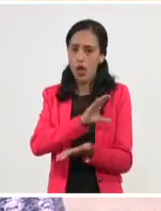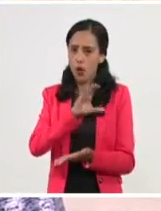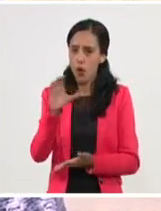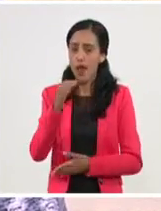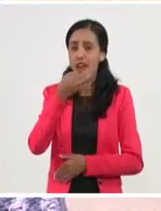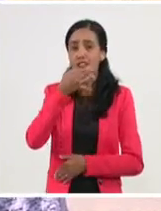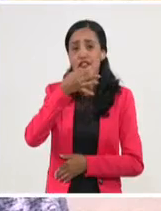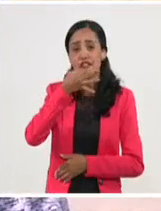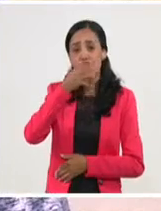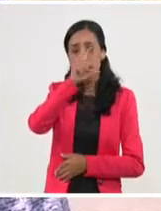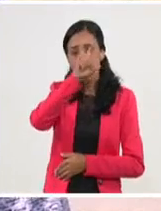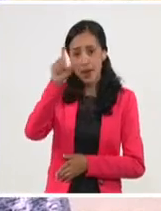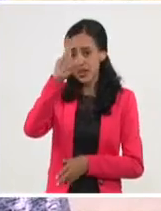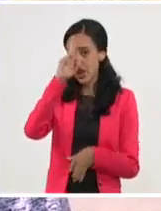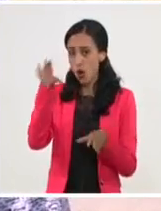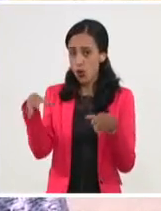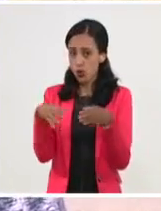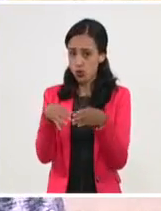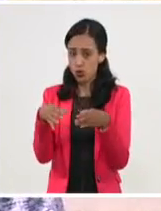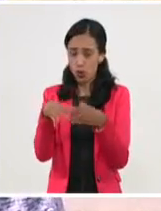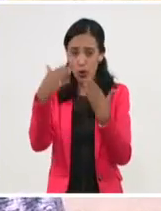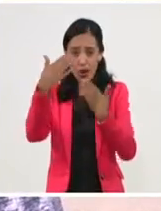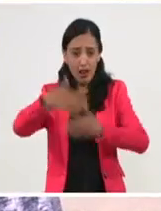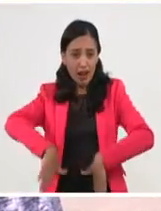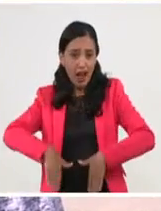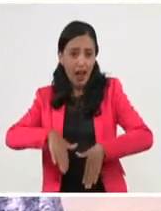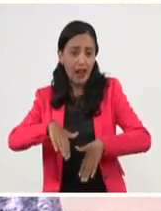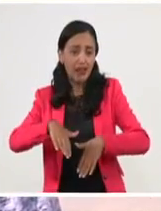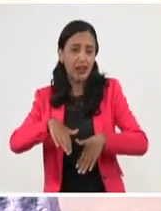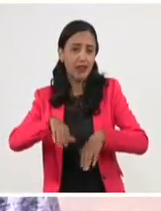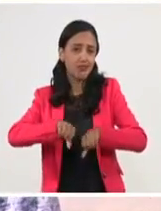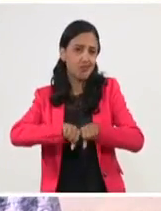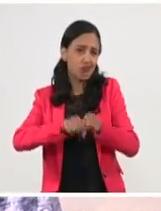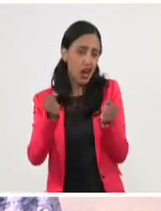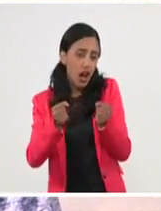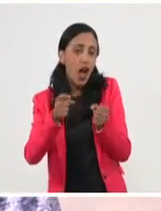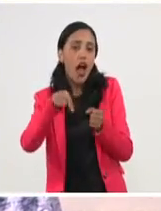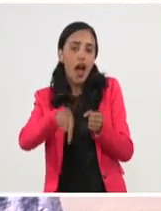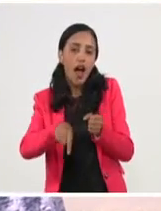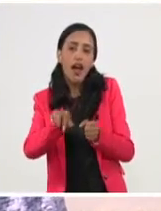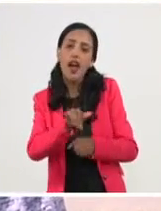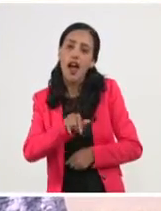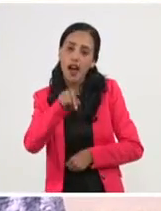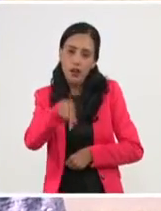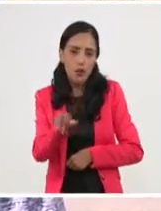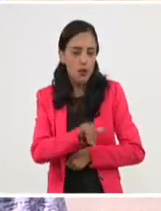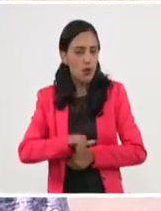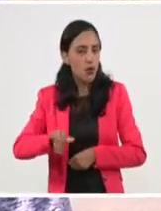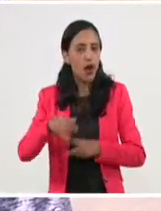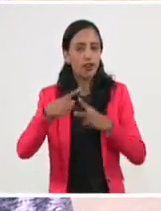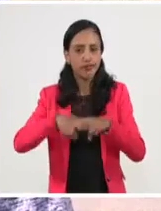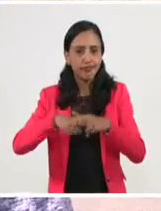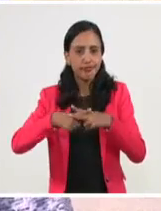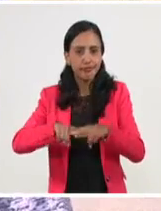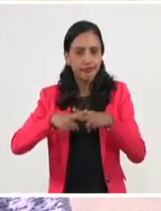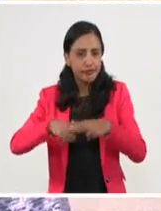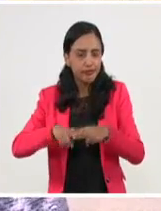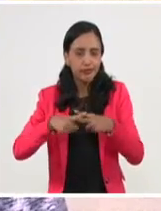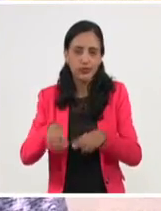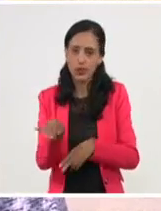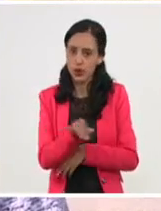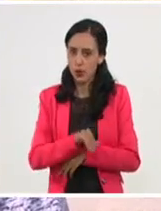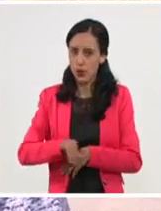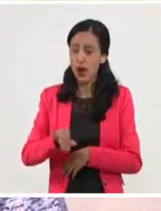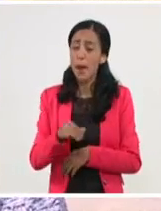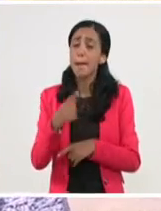repararon las calles, ha faltado algunos huecos y falta todavía un poco más de trabajo que en el transcurso de los días